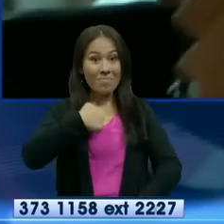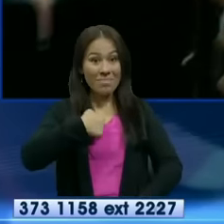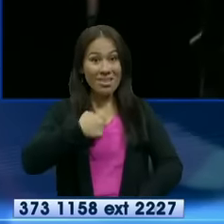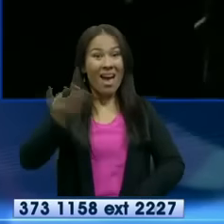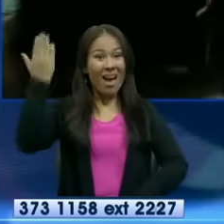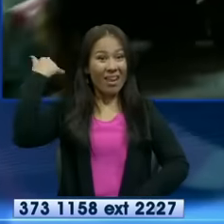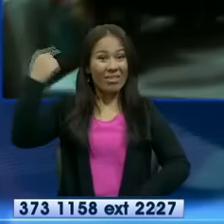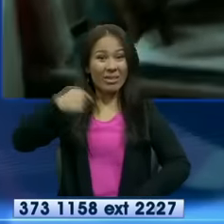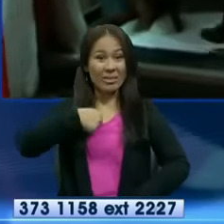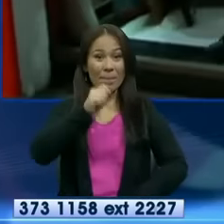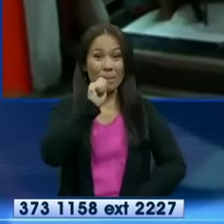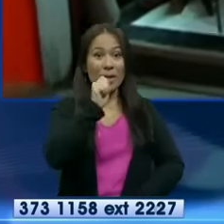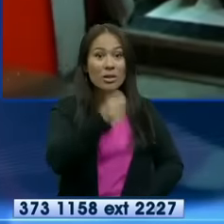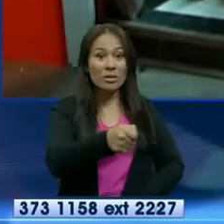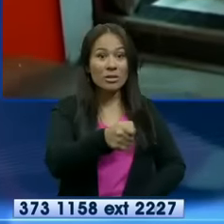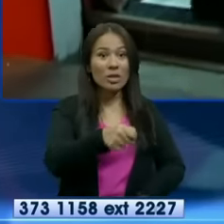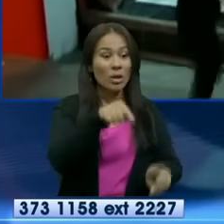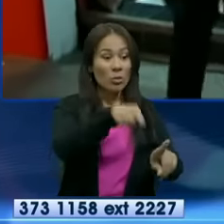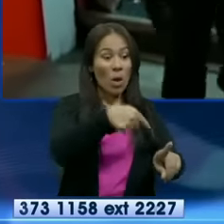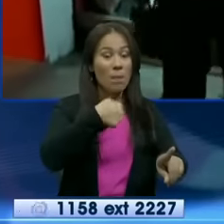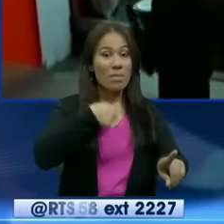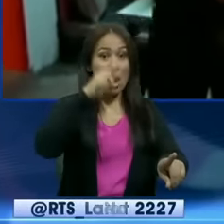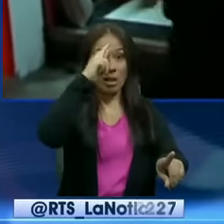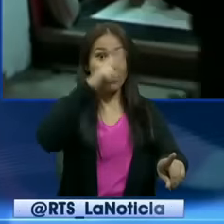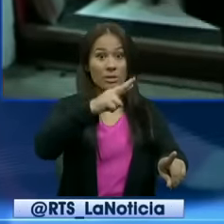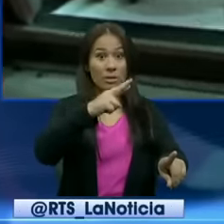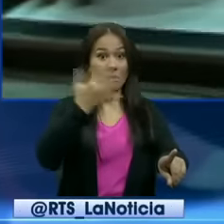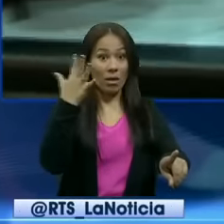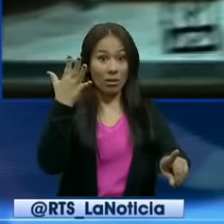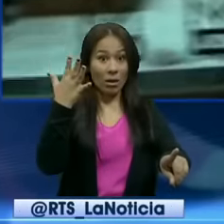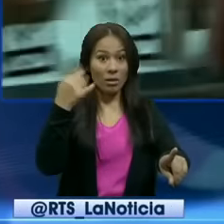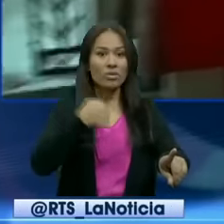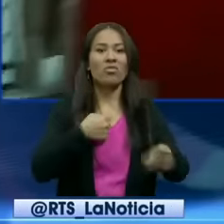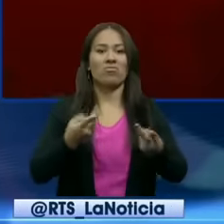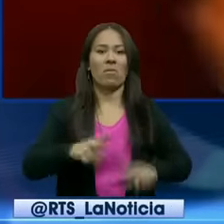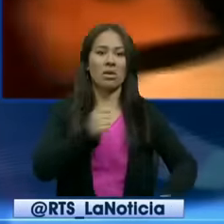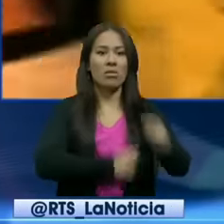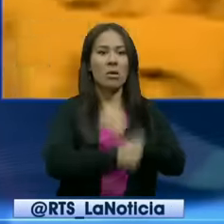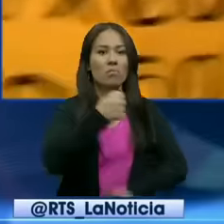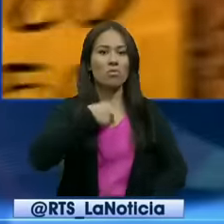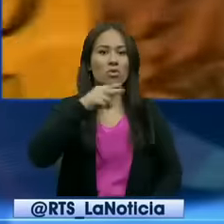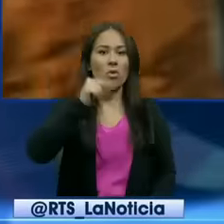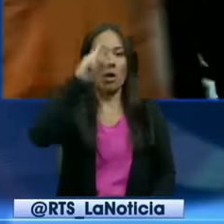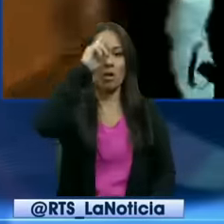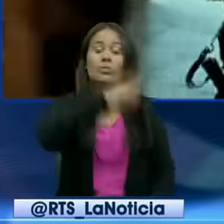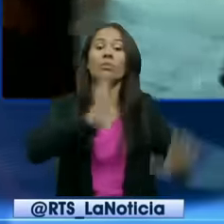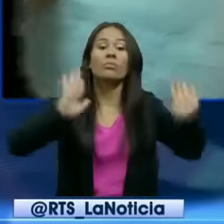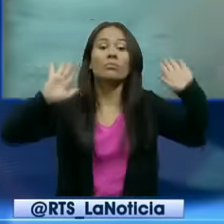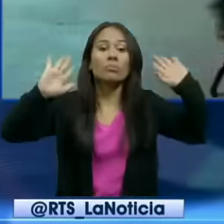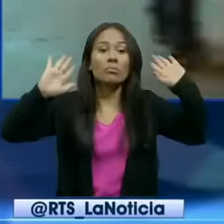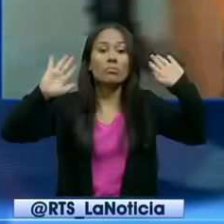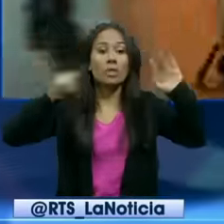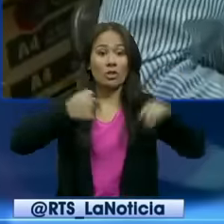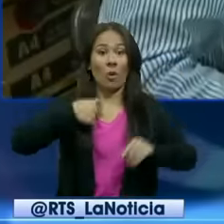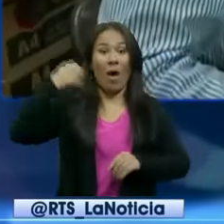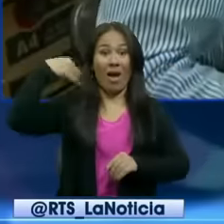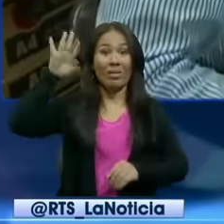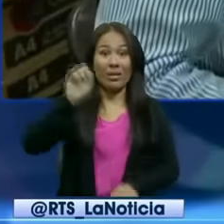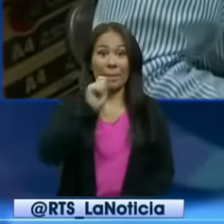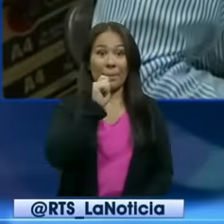respetas, no tengas la menor duda que tampoco te voy a respetar. Por eso digo, en mi época de